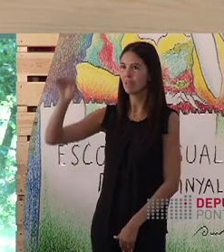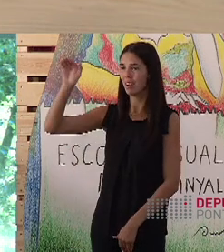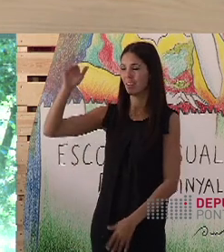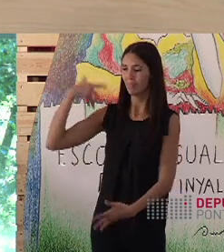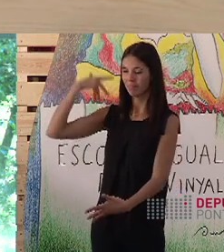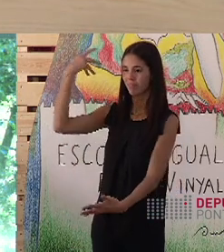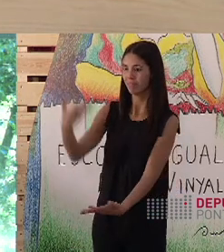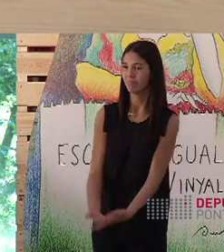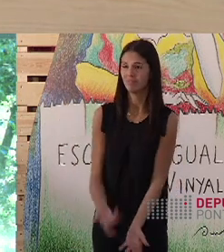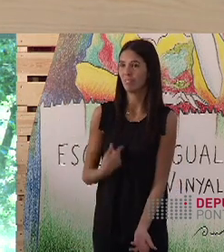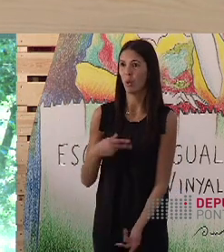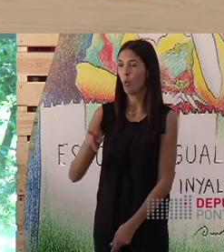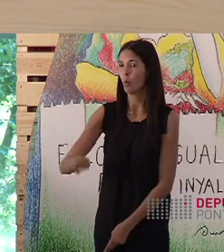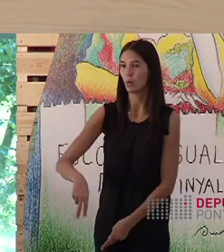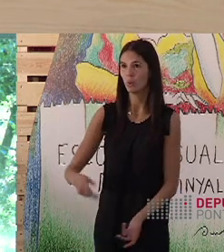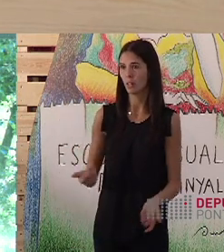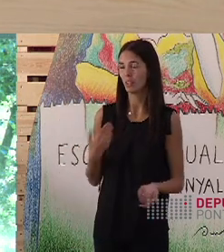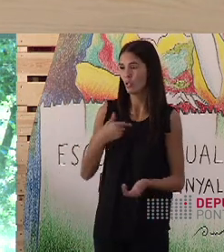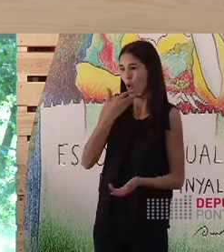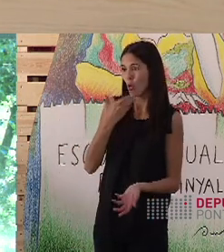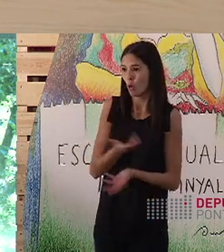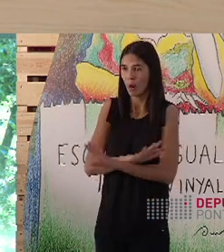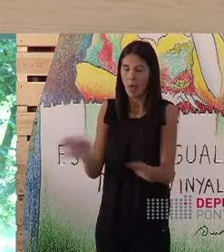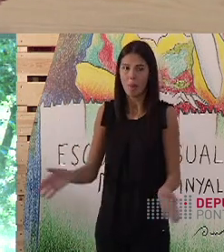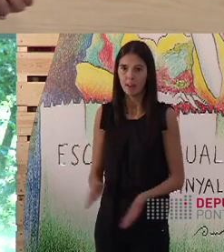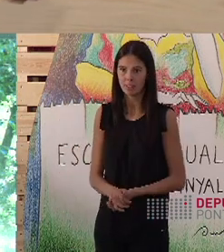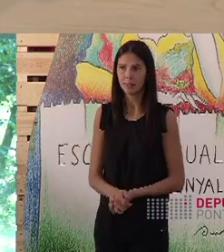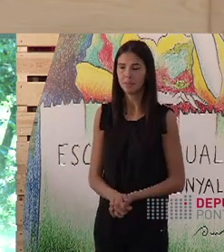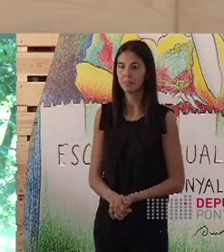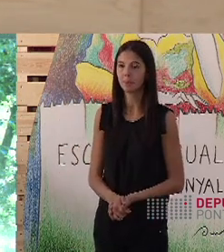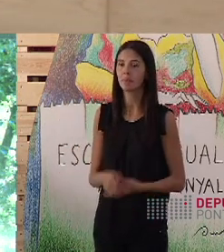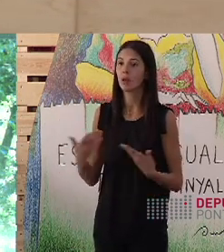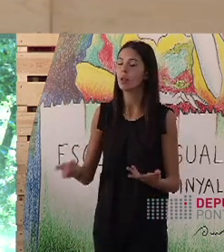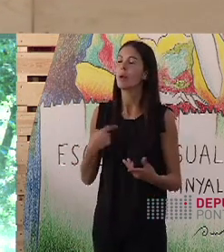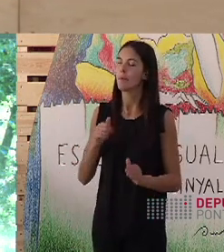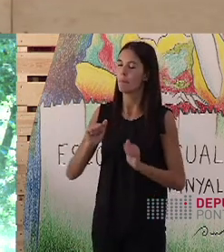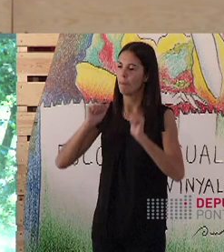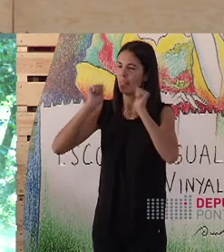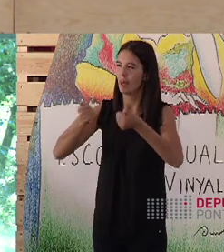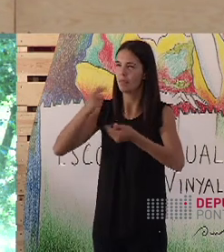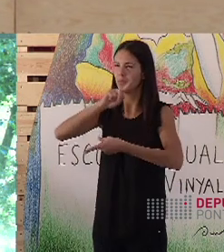aprende dende nena. En fin, hai que empezar a preguntarse